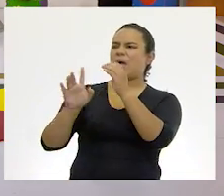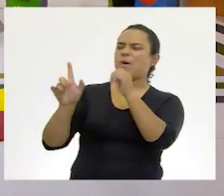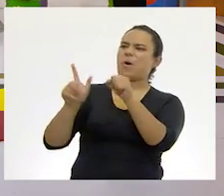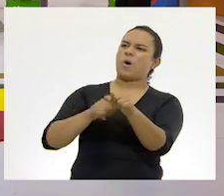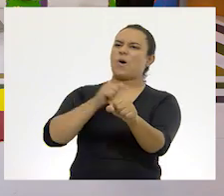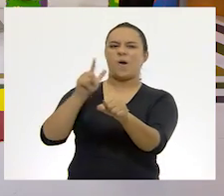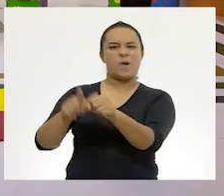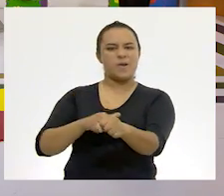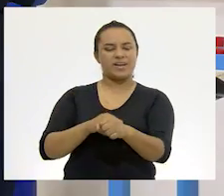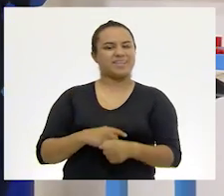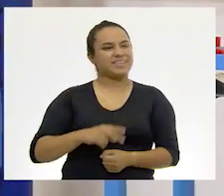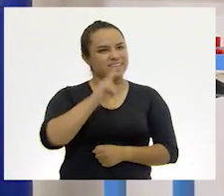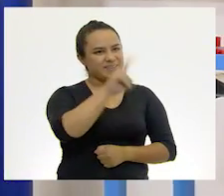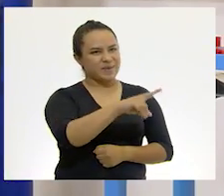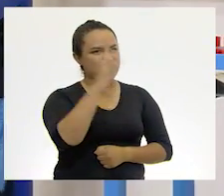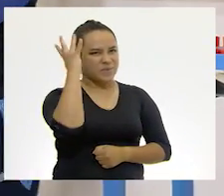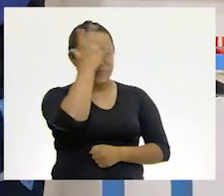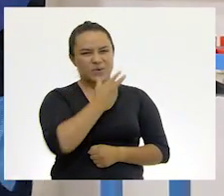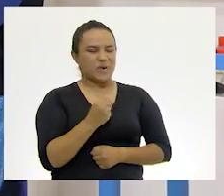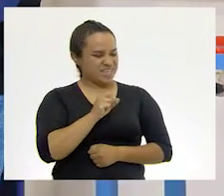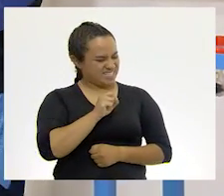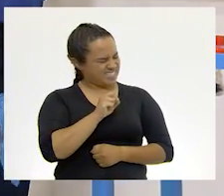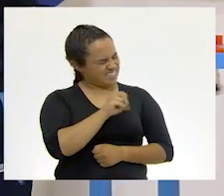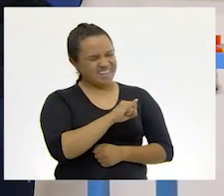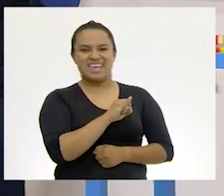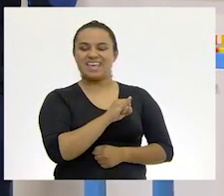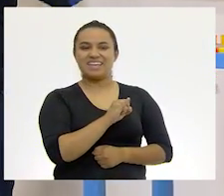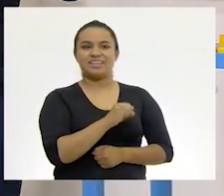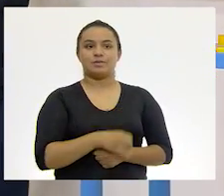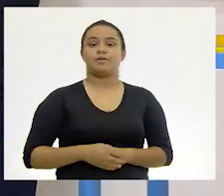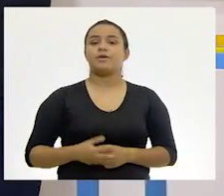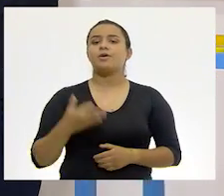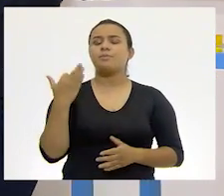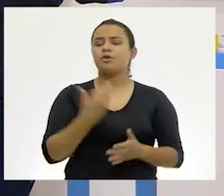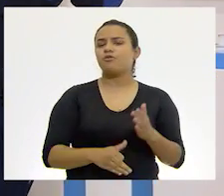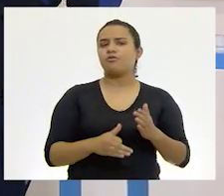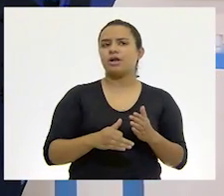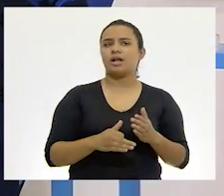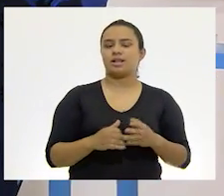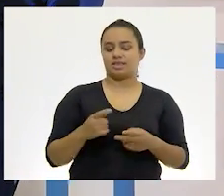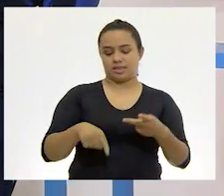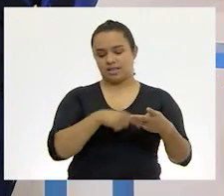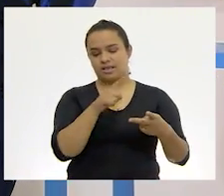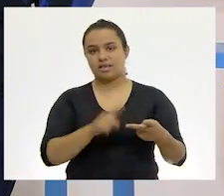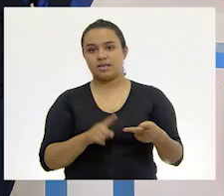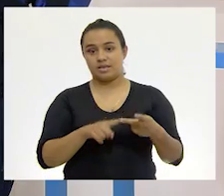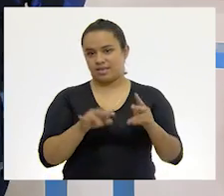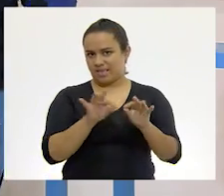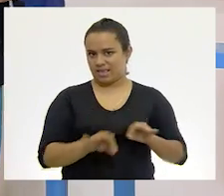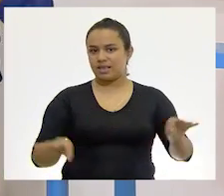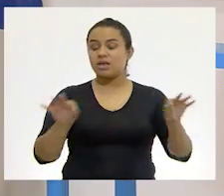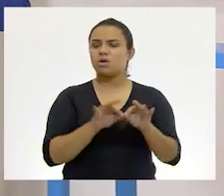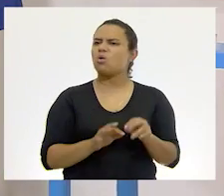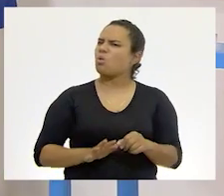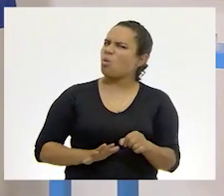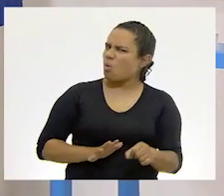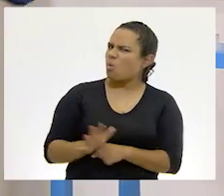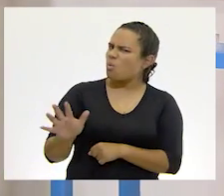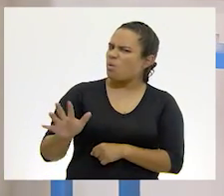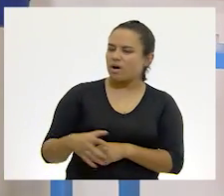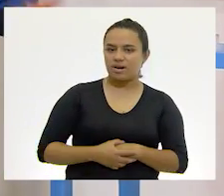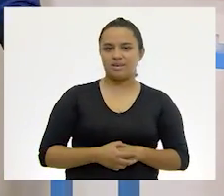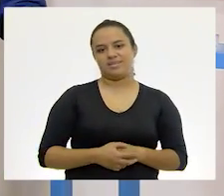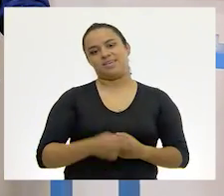qué bonito! Sí, sí. Bueno, nos faltaría entonces la segunda cosa importante. ¿Cuál es esa segunda